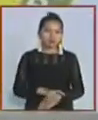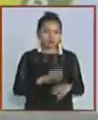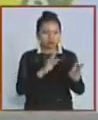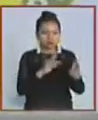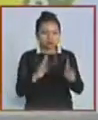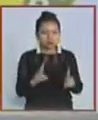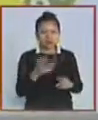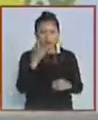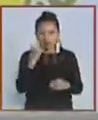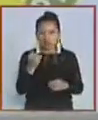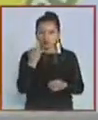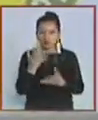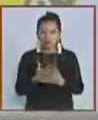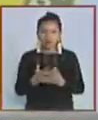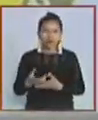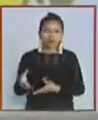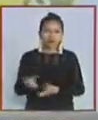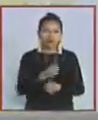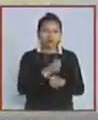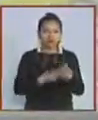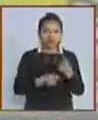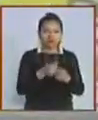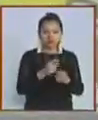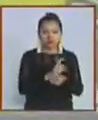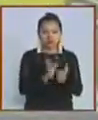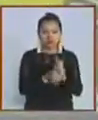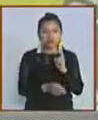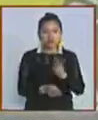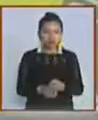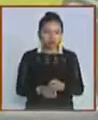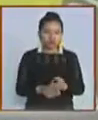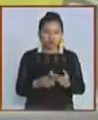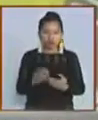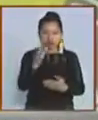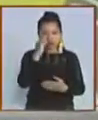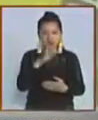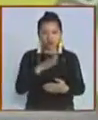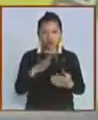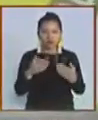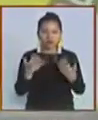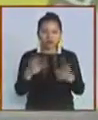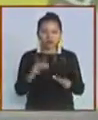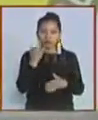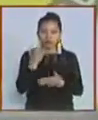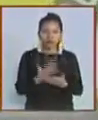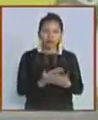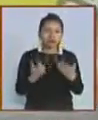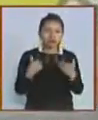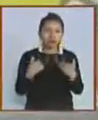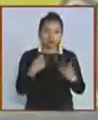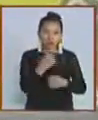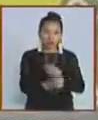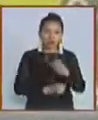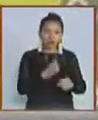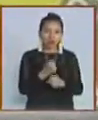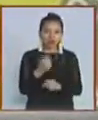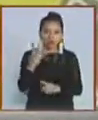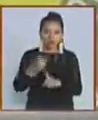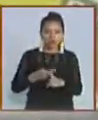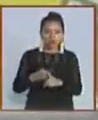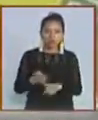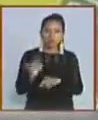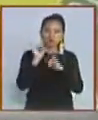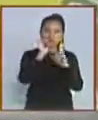trata y tráfico de la Fuerza Especial de Lucha contra el Crimen de la ciudad de Potosí. Actualmente él tiene 1 año y 4 meses, se encontraba en la ciudad de